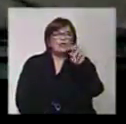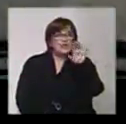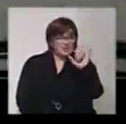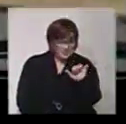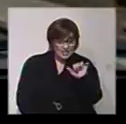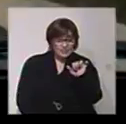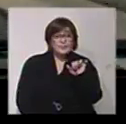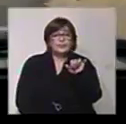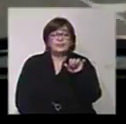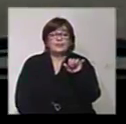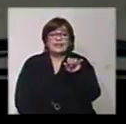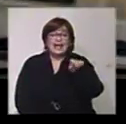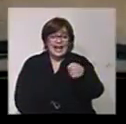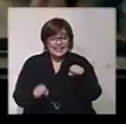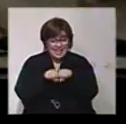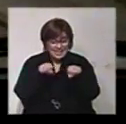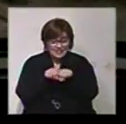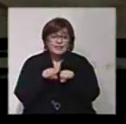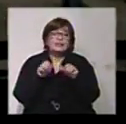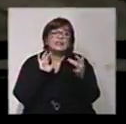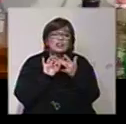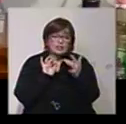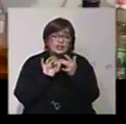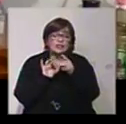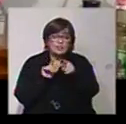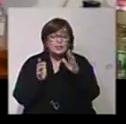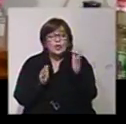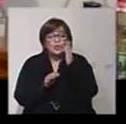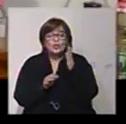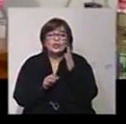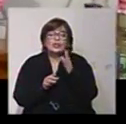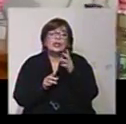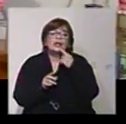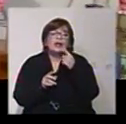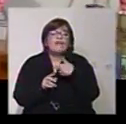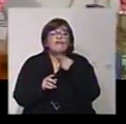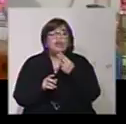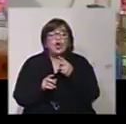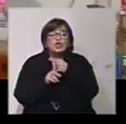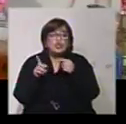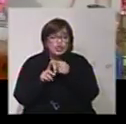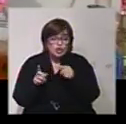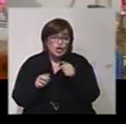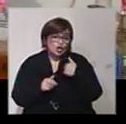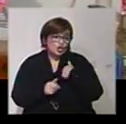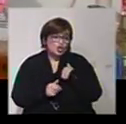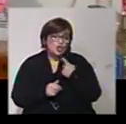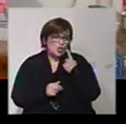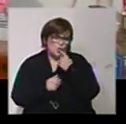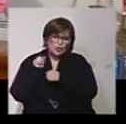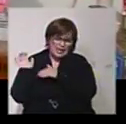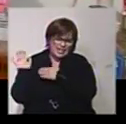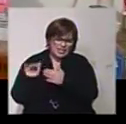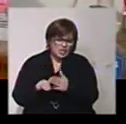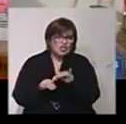Y los contactos los había hecho esta productora que se llama Voz Media. Yo hacía un año que trabajaba